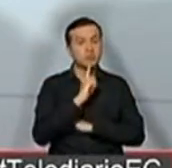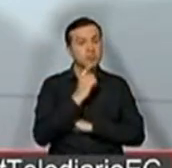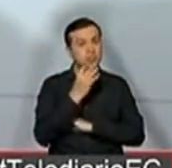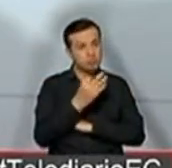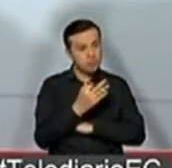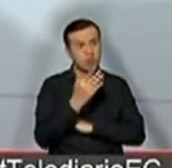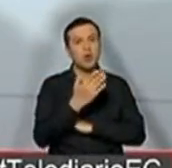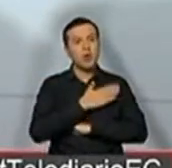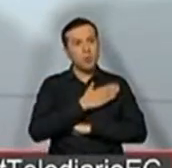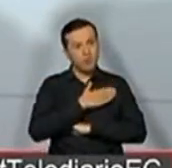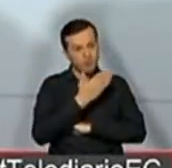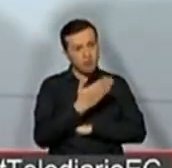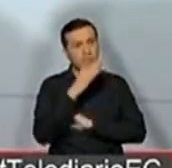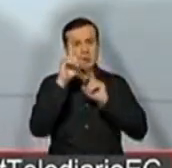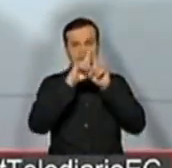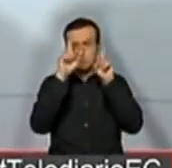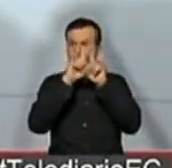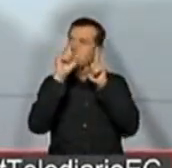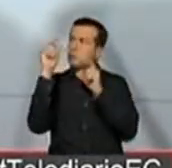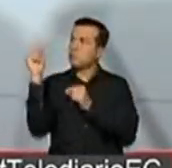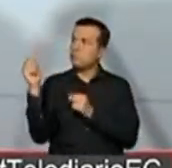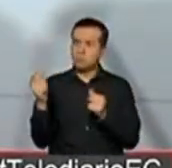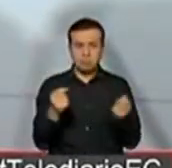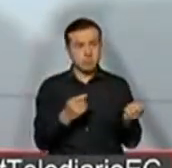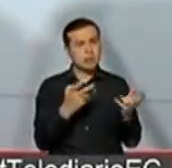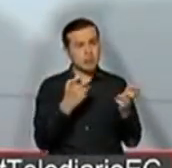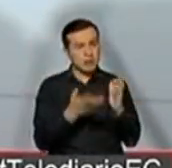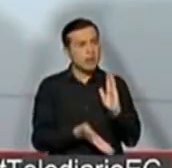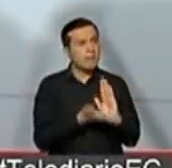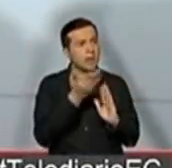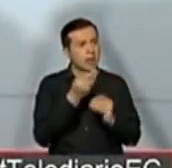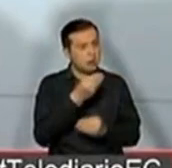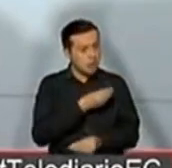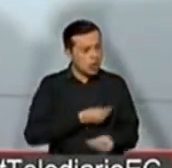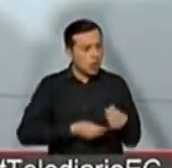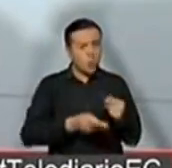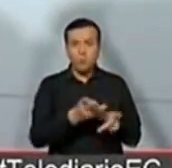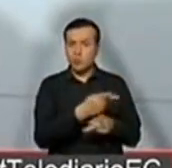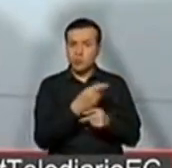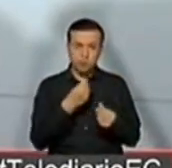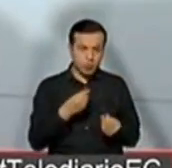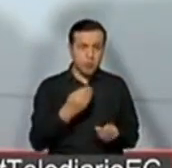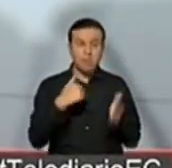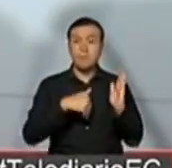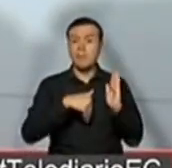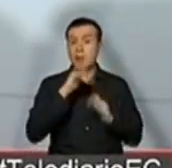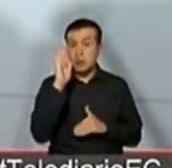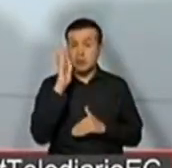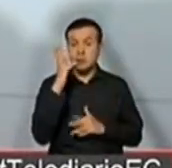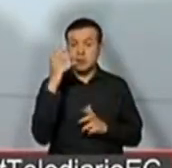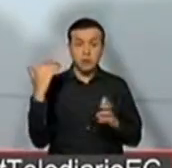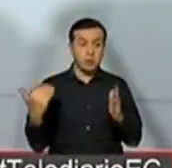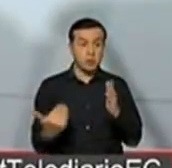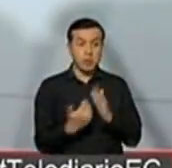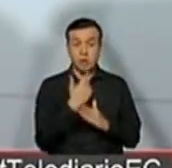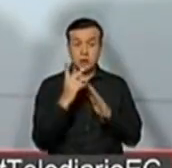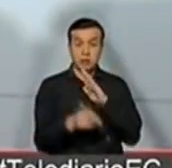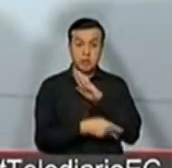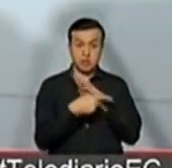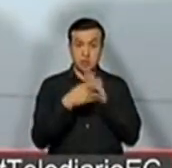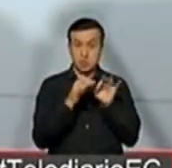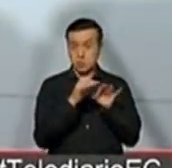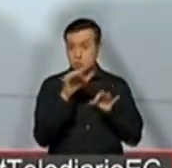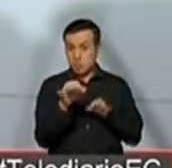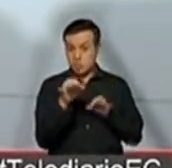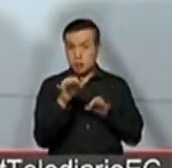dado confianza a los inversionistas, quiere más inversión en producción, quiere hacer inclusive una nueva refinería.